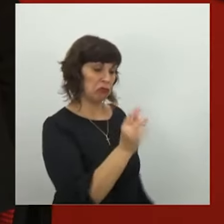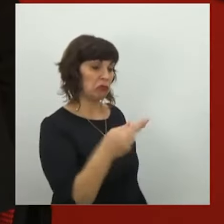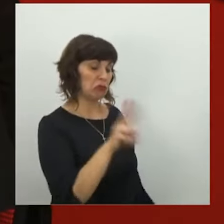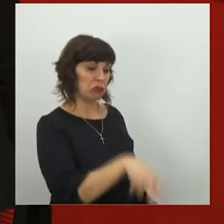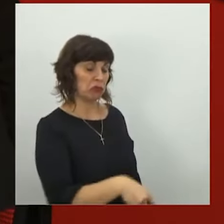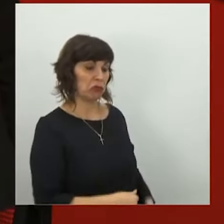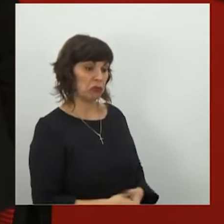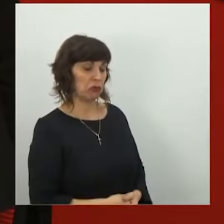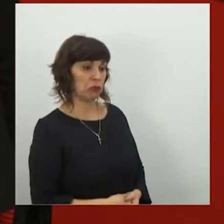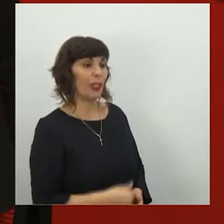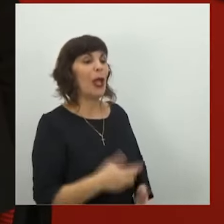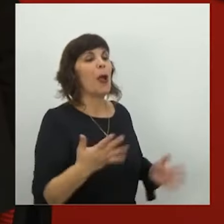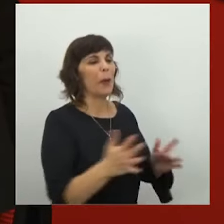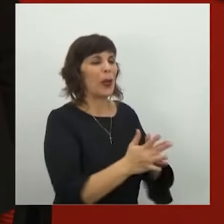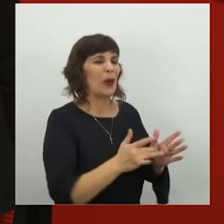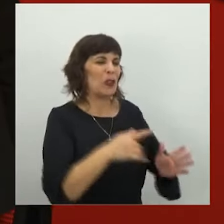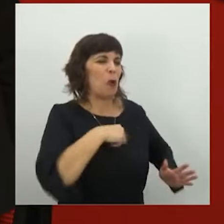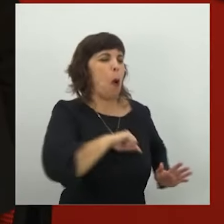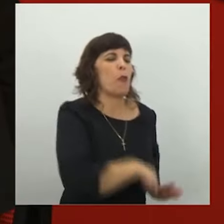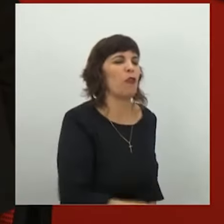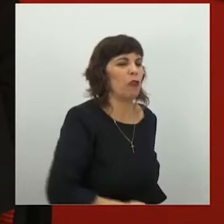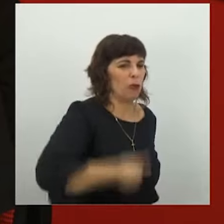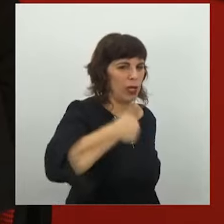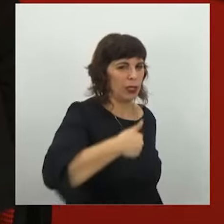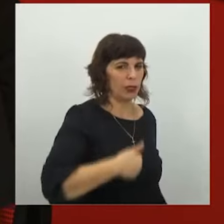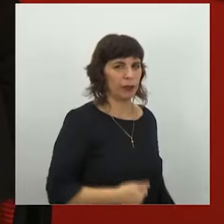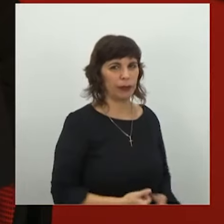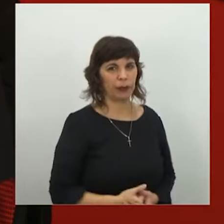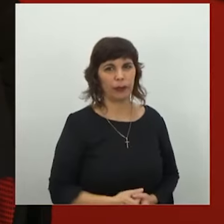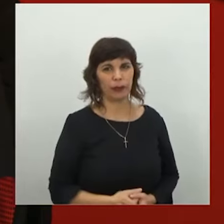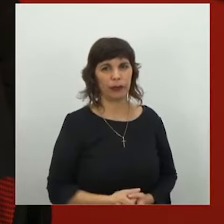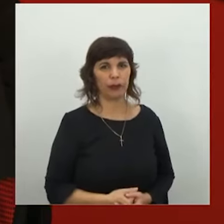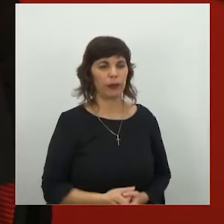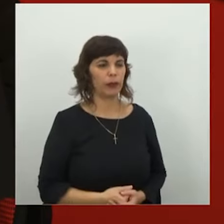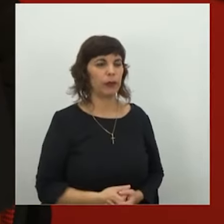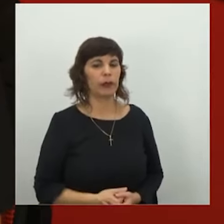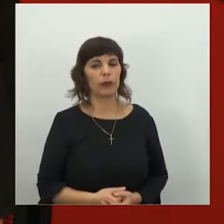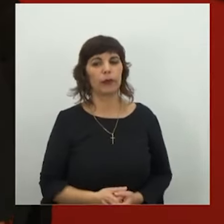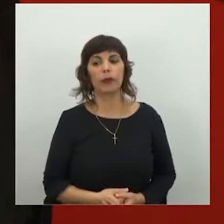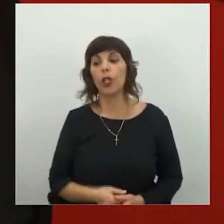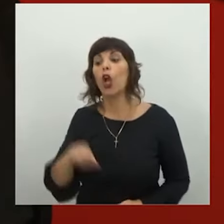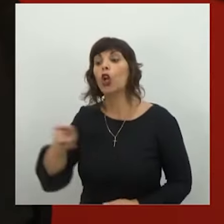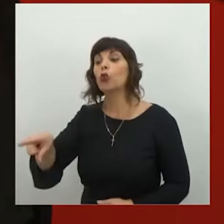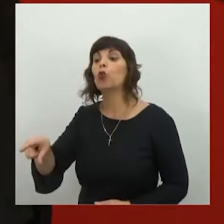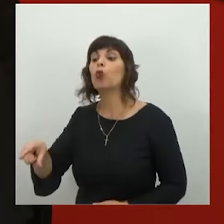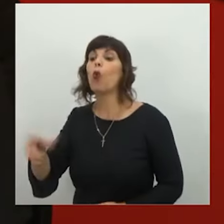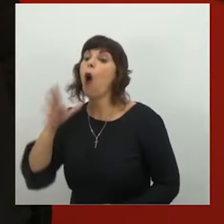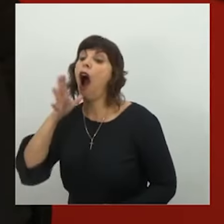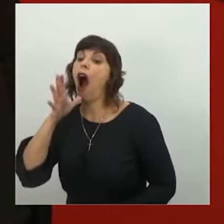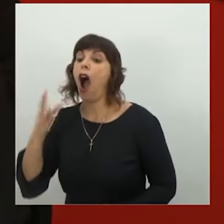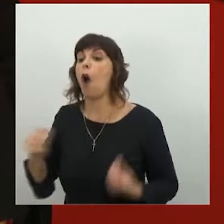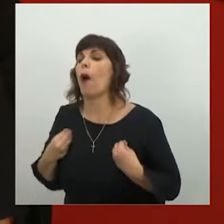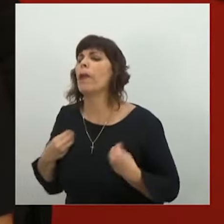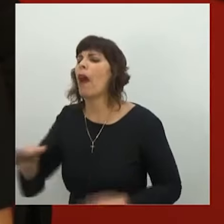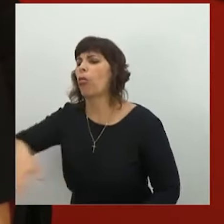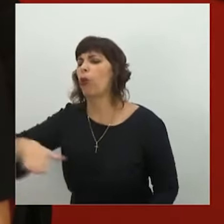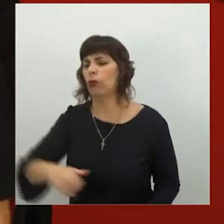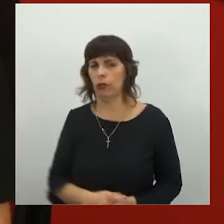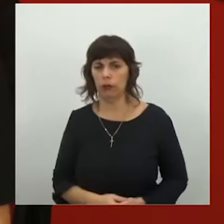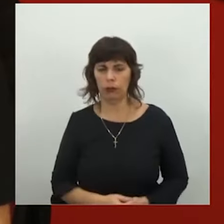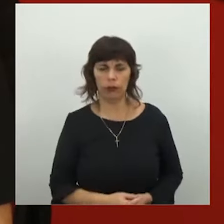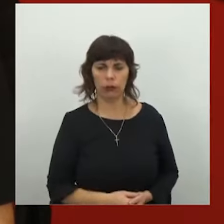Jesucristo es más hondo que cualquier otro pozo. ¿De dónde tienes pues tú agua viva? Y dice: ¿eres